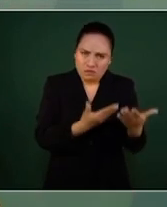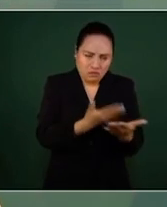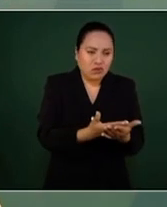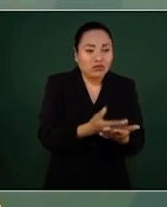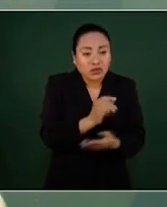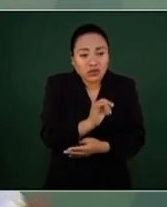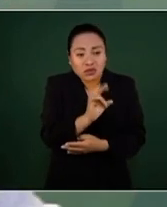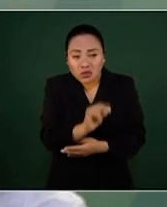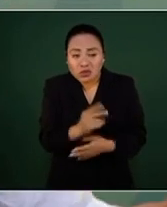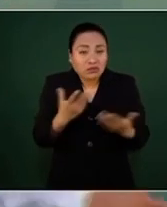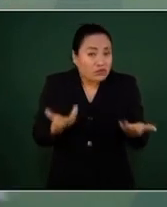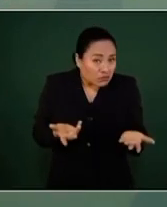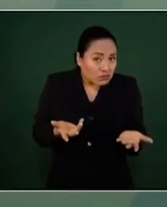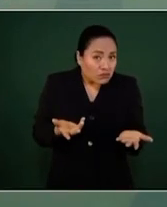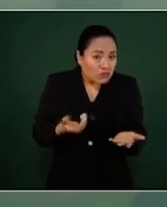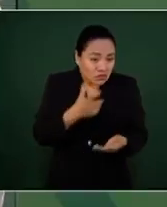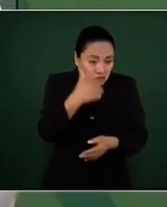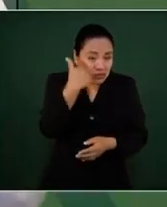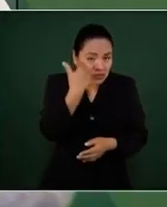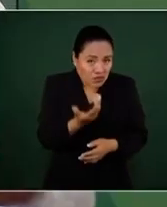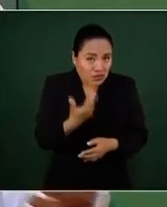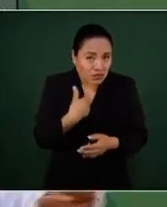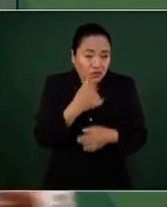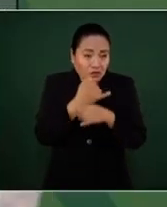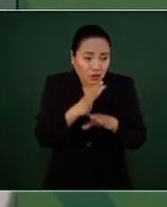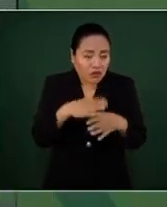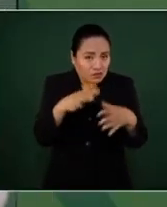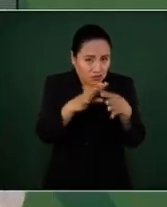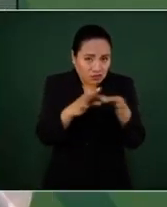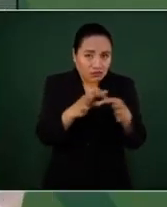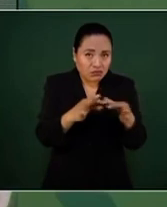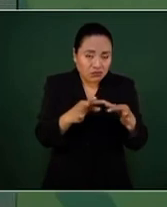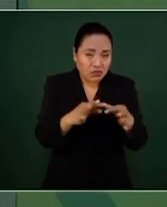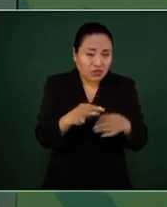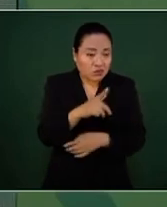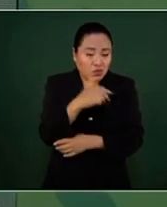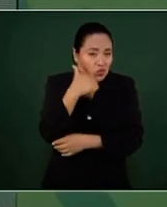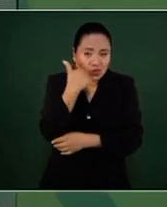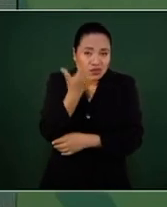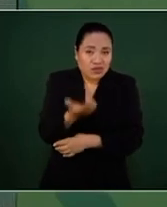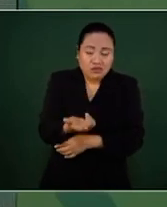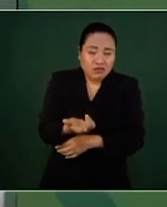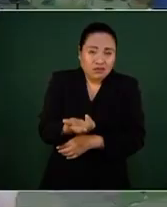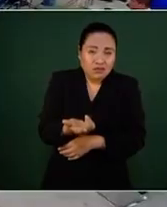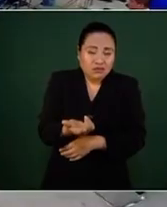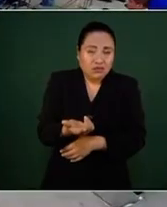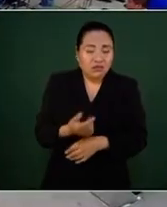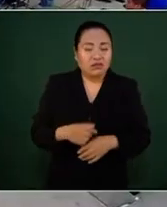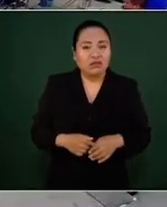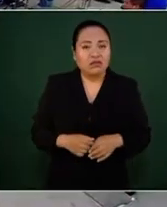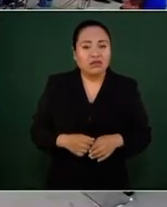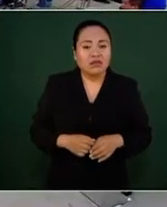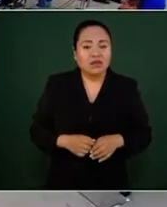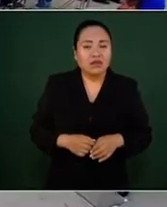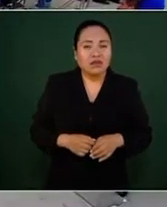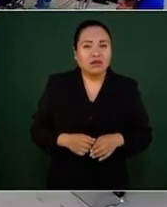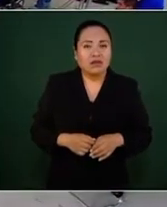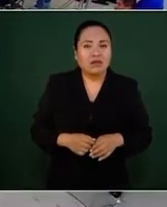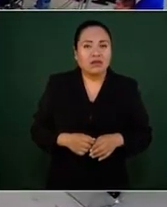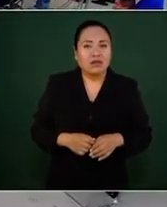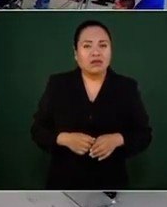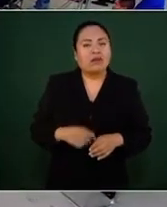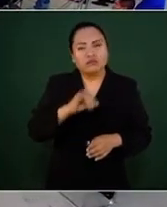Si no, lo consideran, de todas maneras los